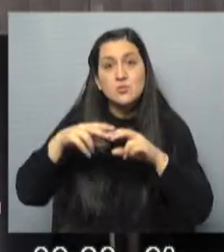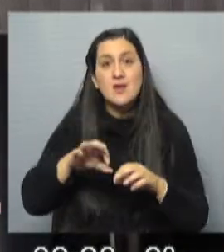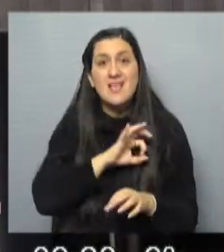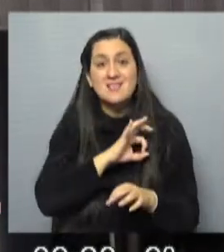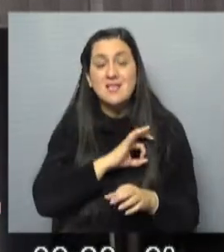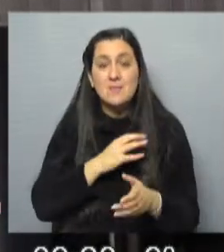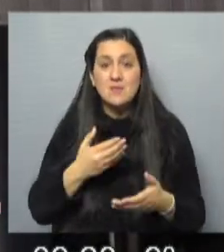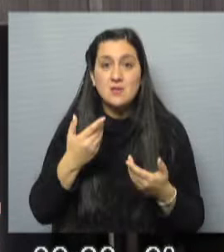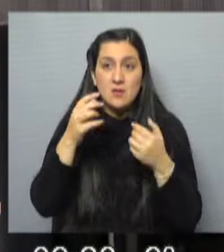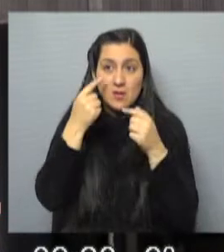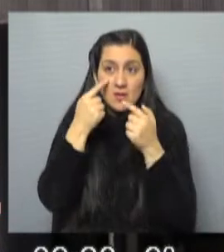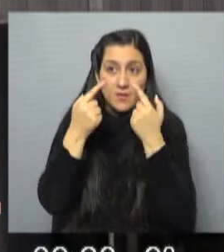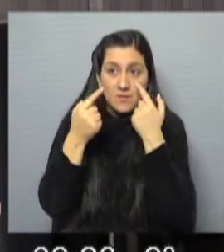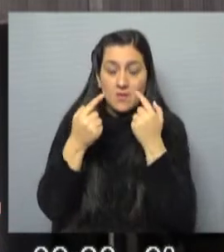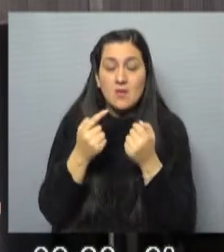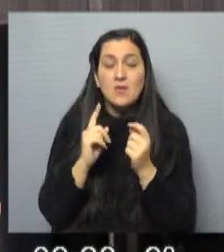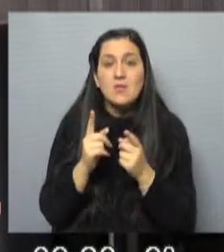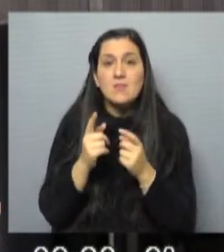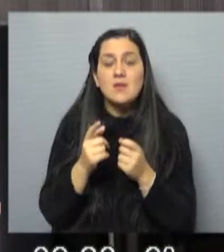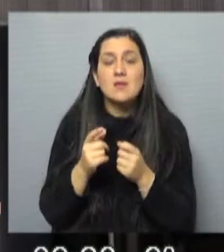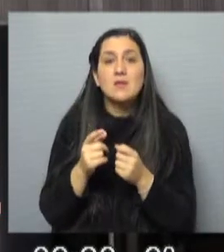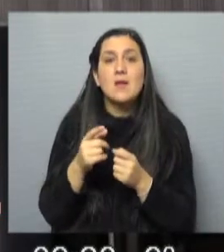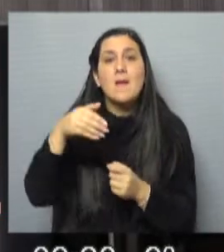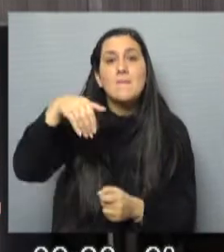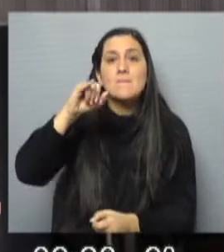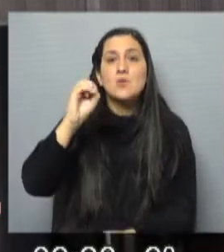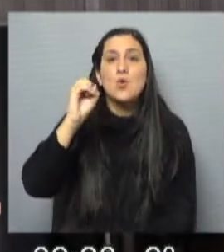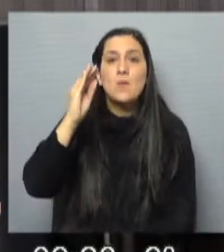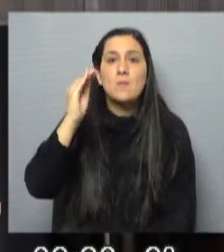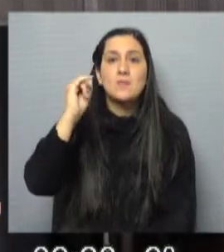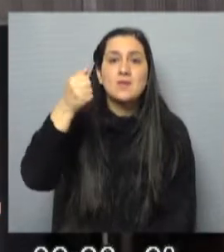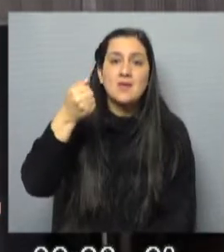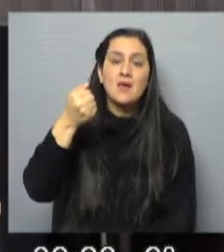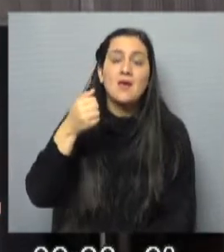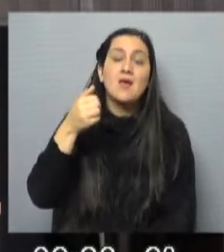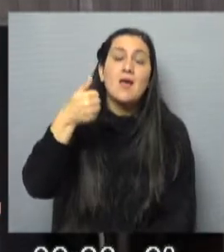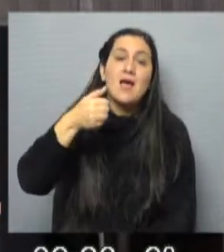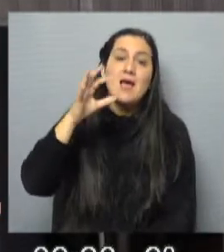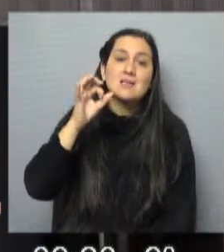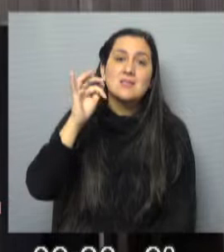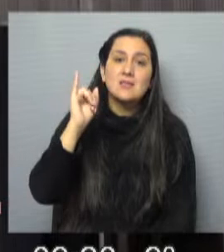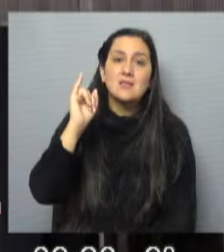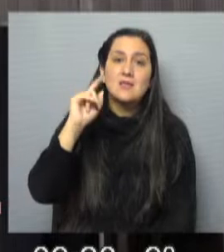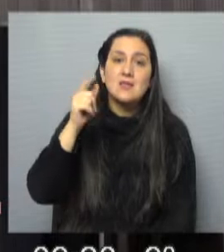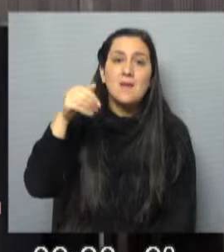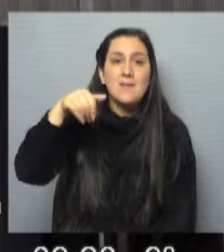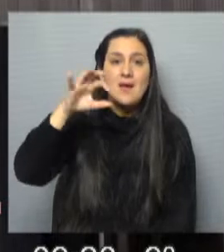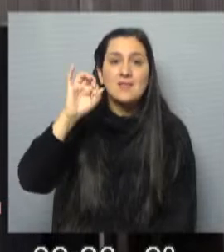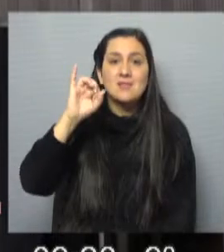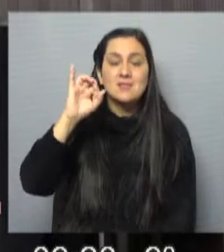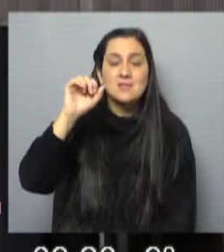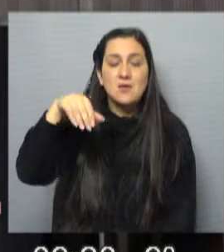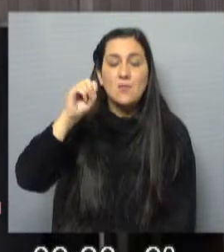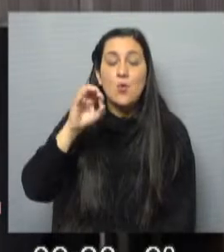físico, la detección de los vicios refractivos, la miopía, la hipermetropía, el astigmatismo, la presencia de estrabismo, ojo